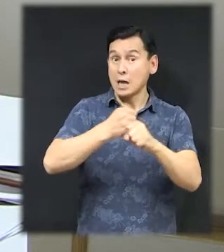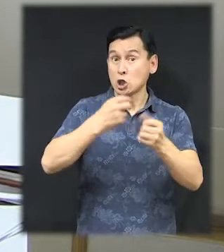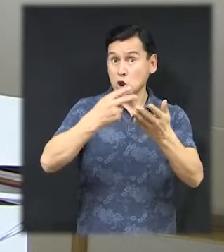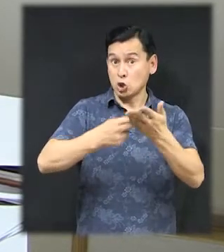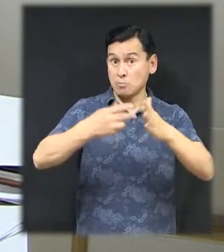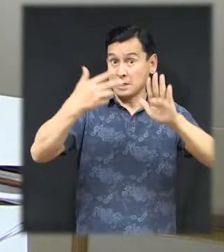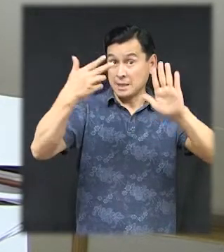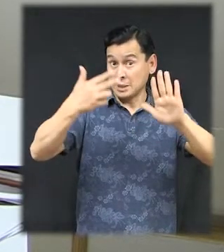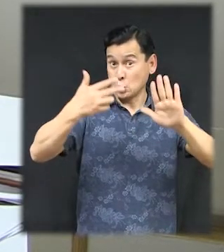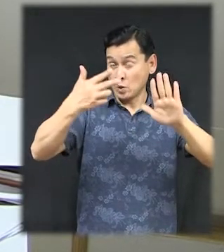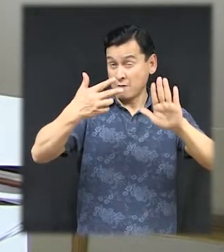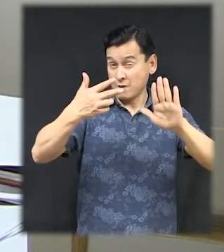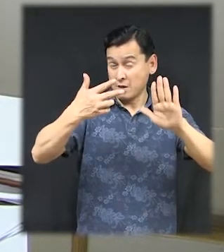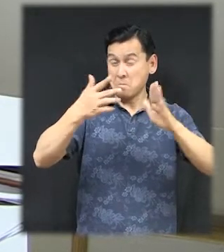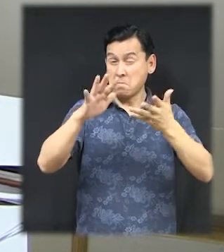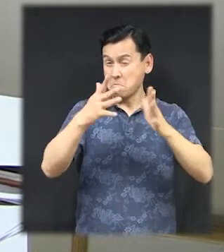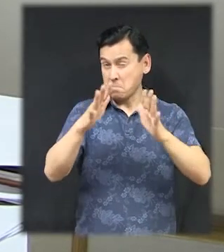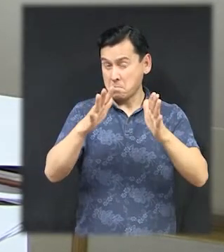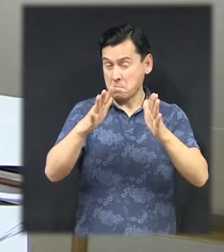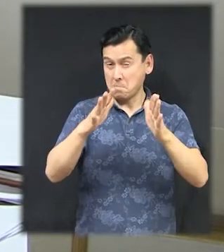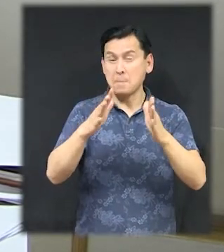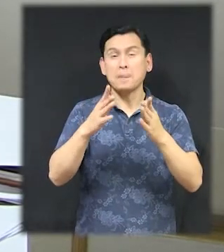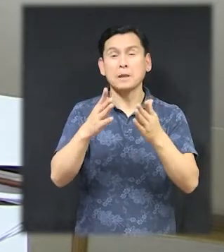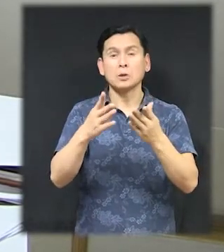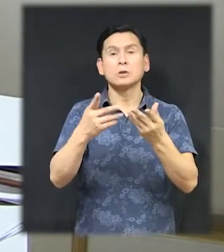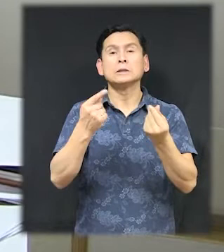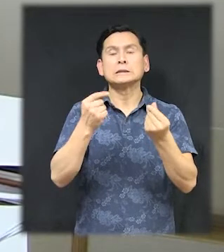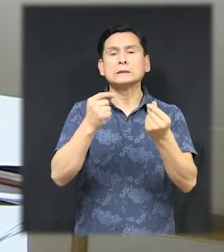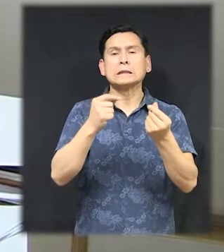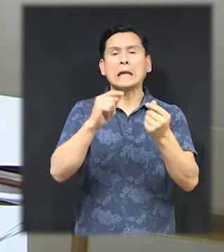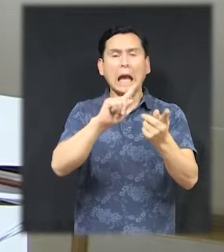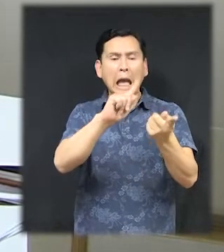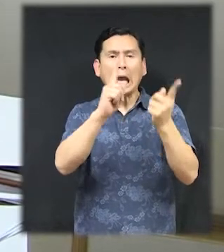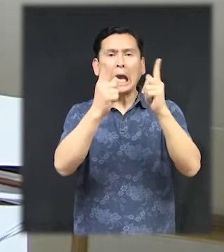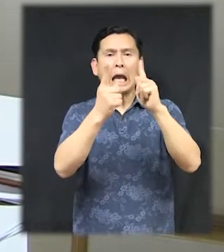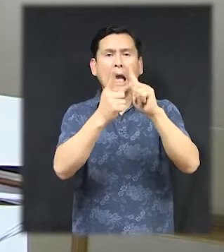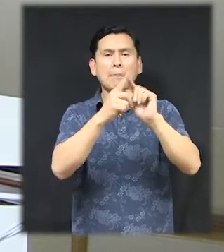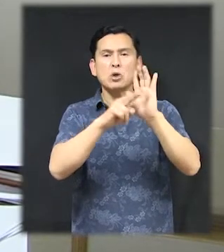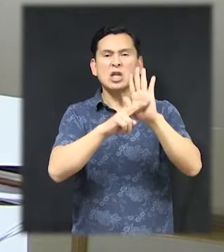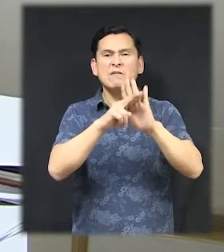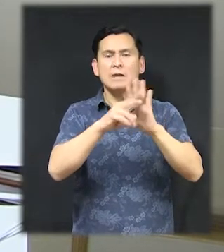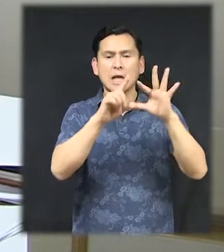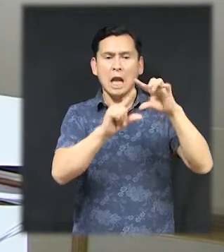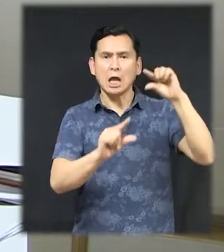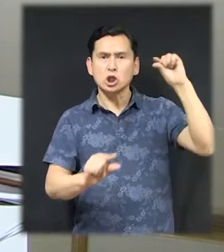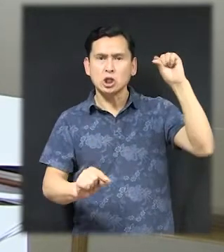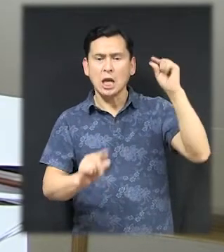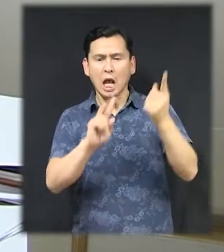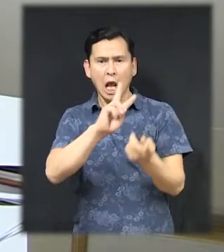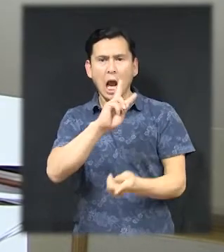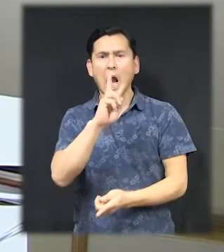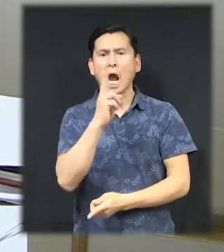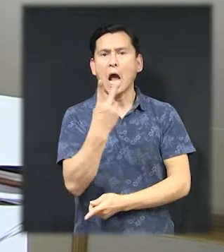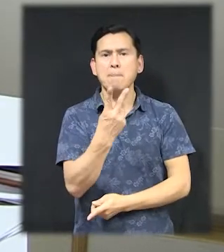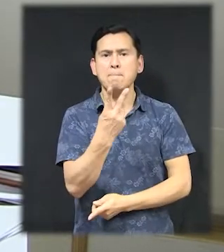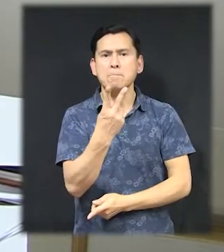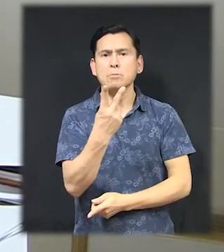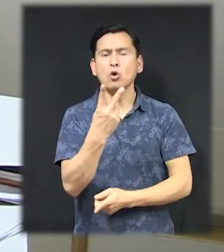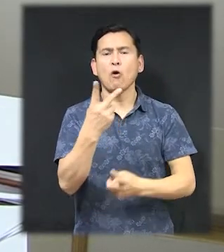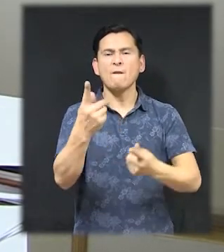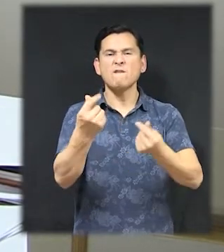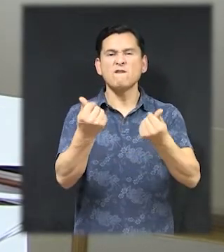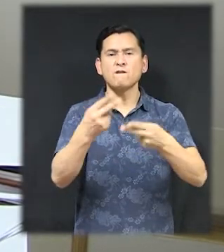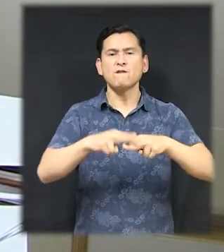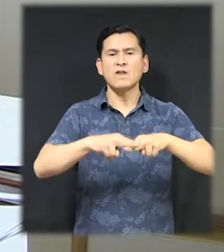beneficiados con ese nuevo sistema y la forma de representarlo de la manera